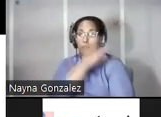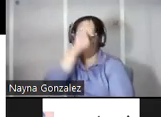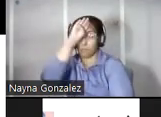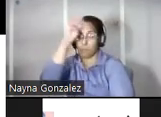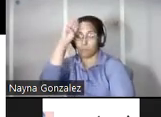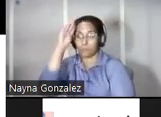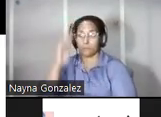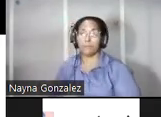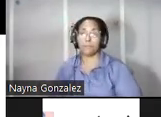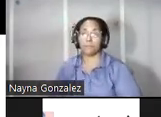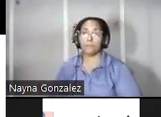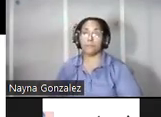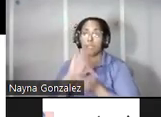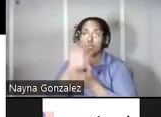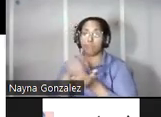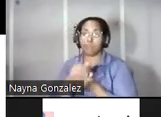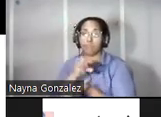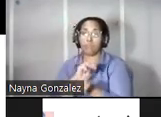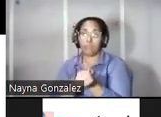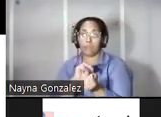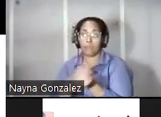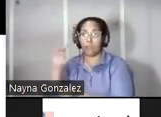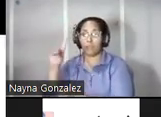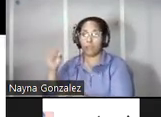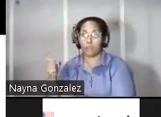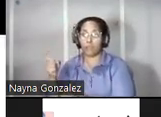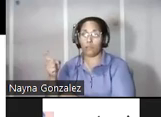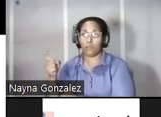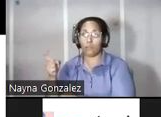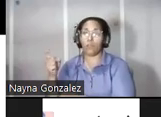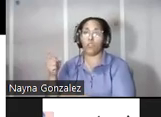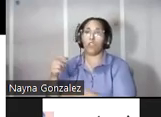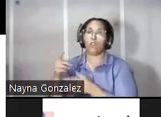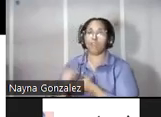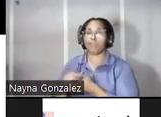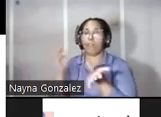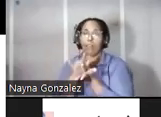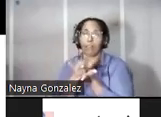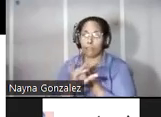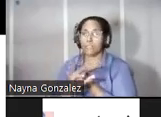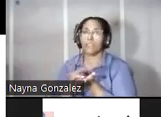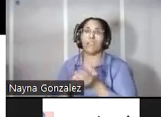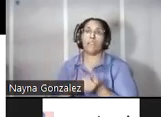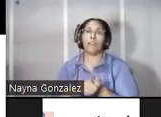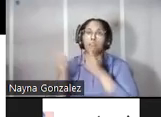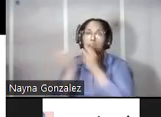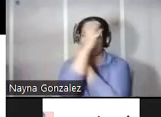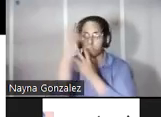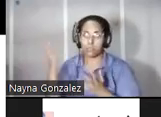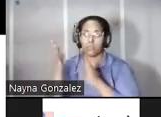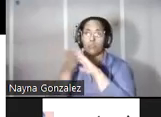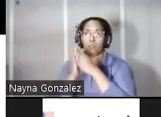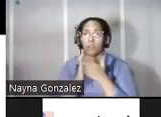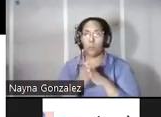estos enfermos, más centros médicos para el diagnóstico y tratamiento de la enfermedad, más campaña educativa para que nuestro